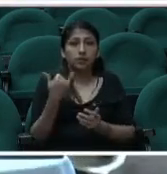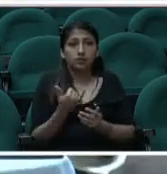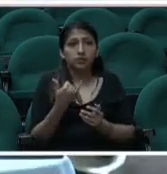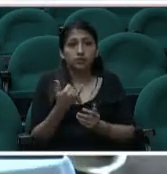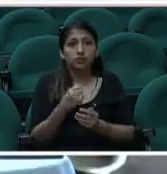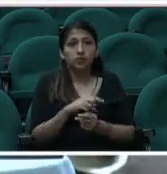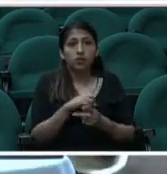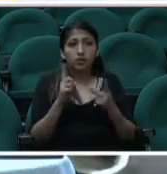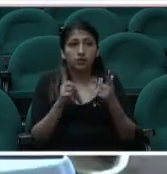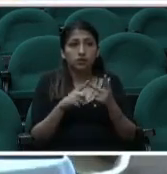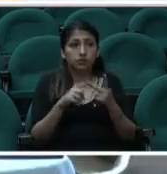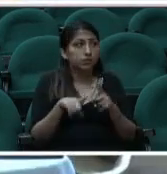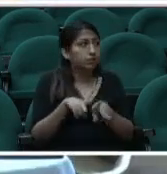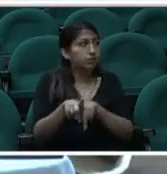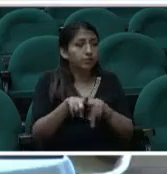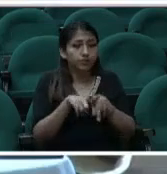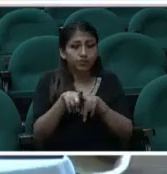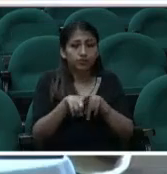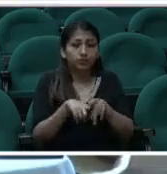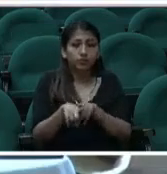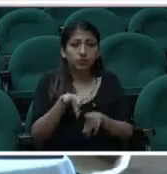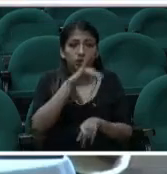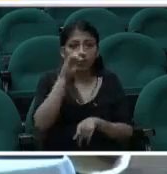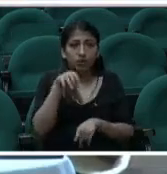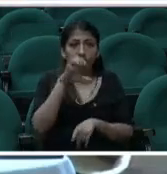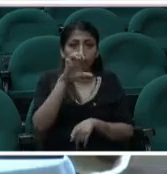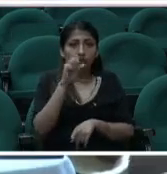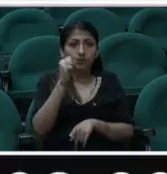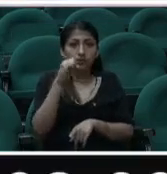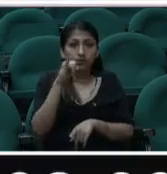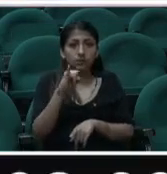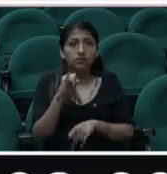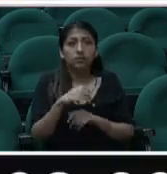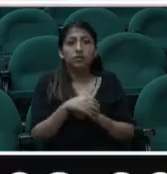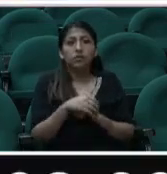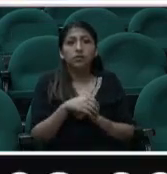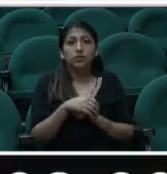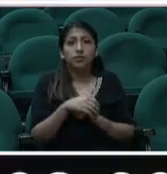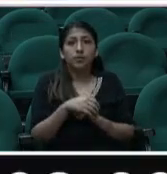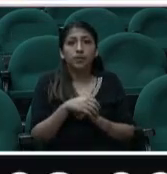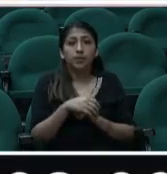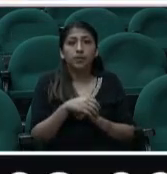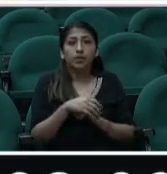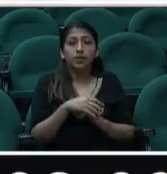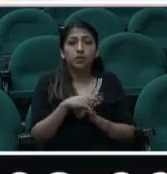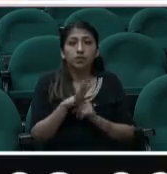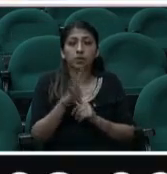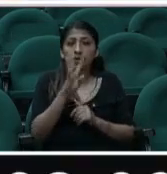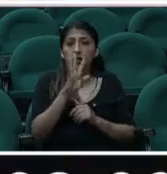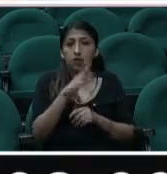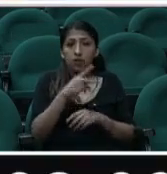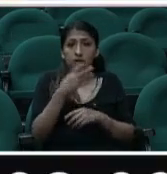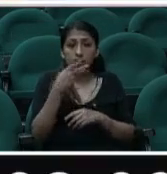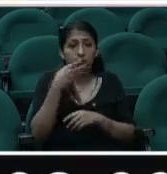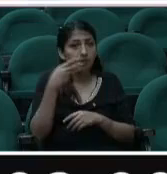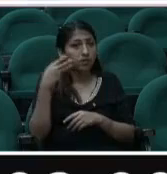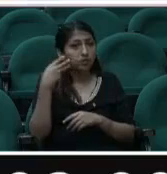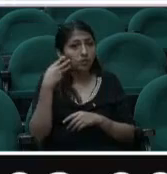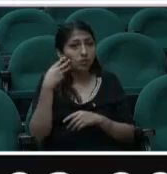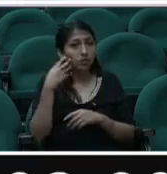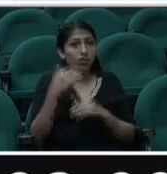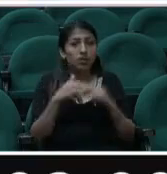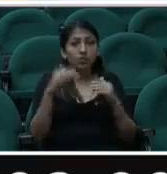segunda participante para la candidata a jesse en helmand tomando en consideración que la región amazónica mayor